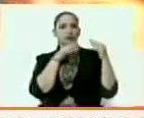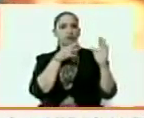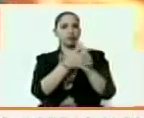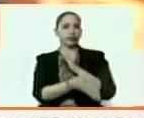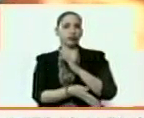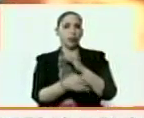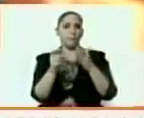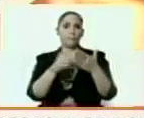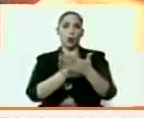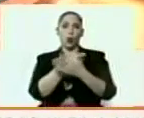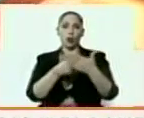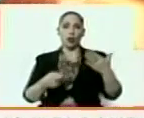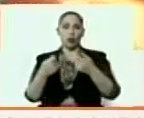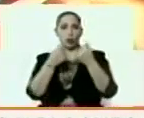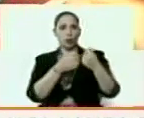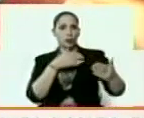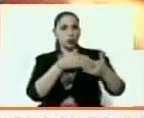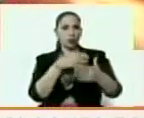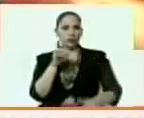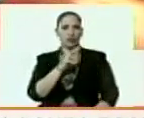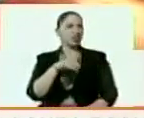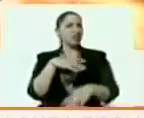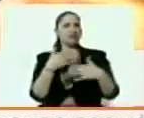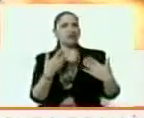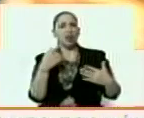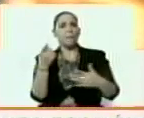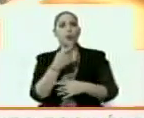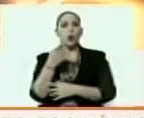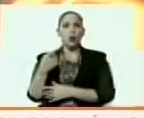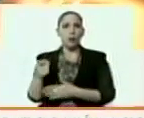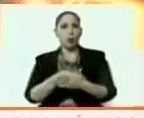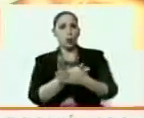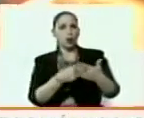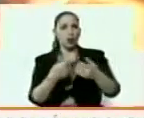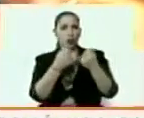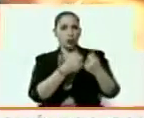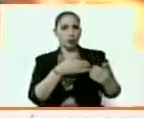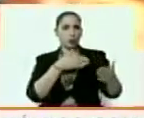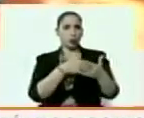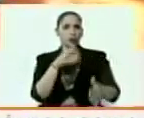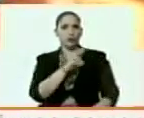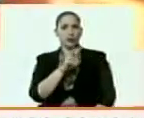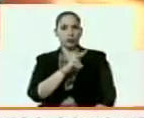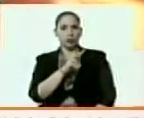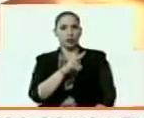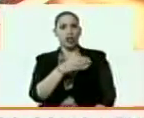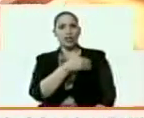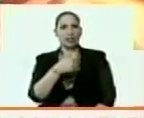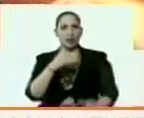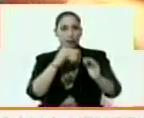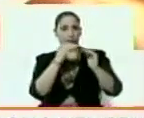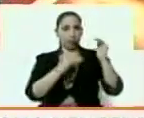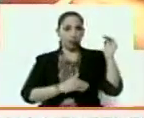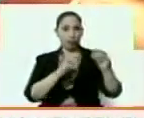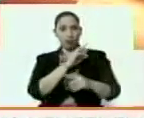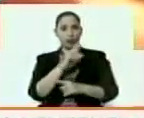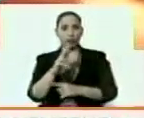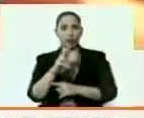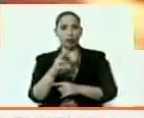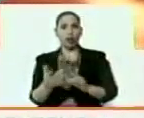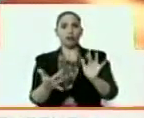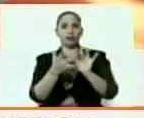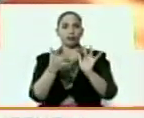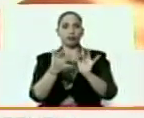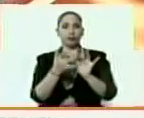bloqueo económico contra Venezuela. ¿Qué busca el bloqueo económico contra el país? Bueno, busca indisponer a la República del acceso a las